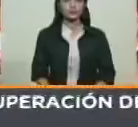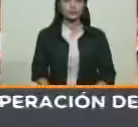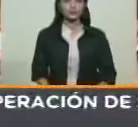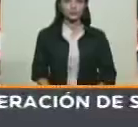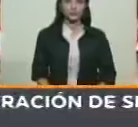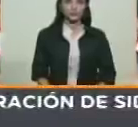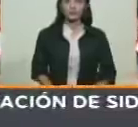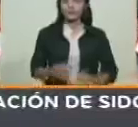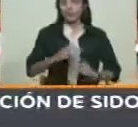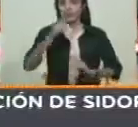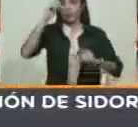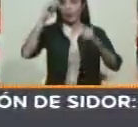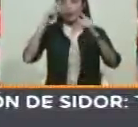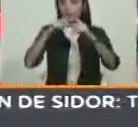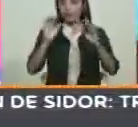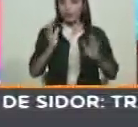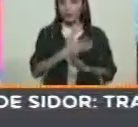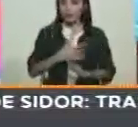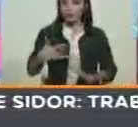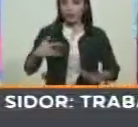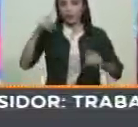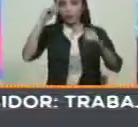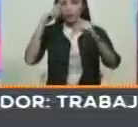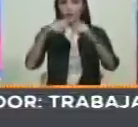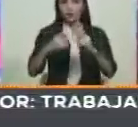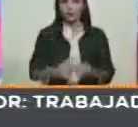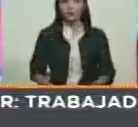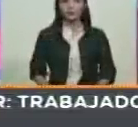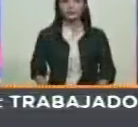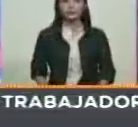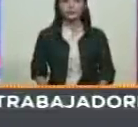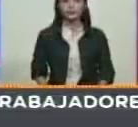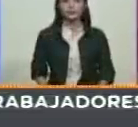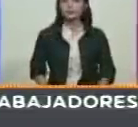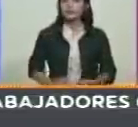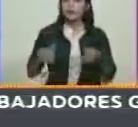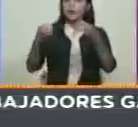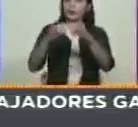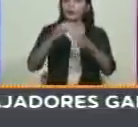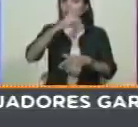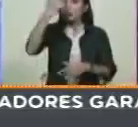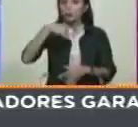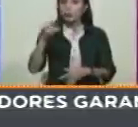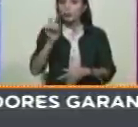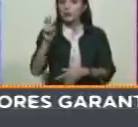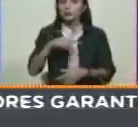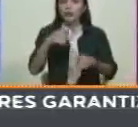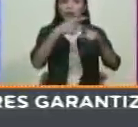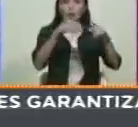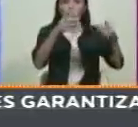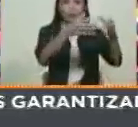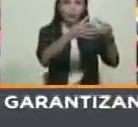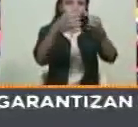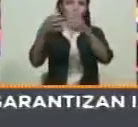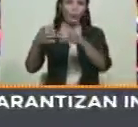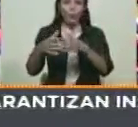esa es la metodología el movimiento somos venezuela gran polo patriótico